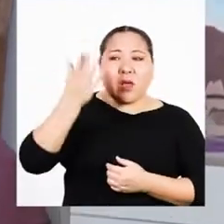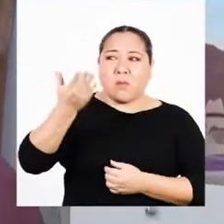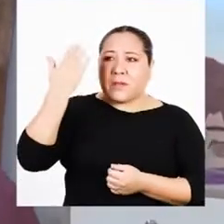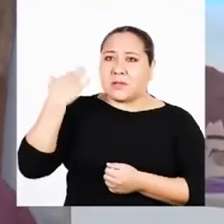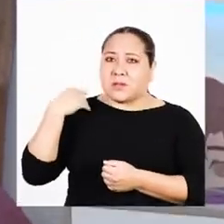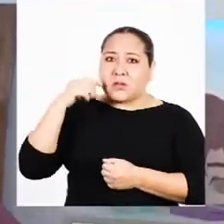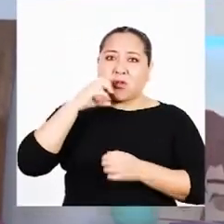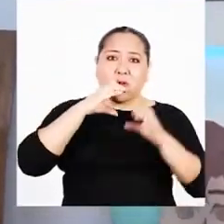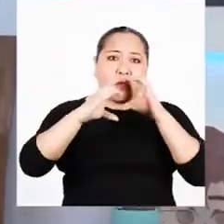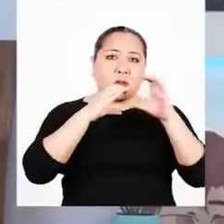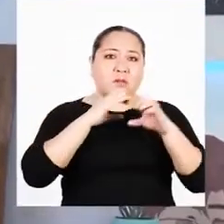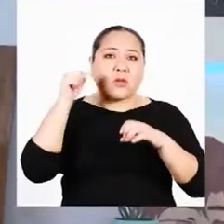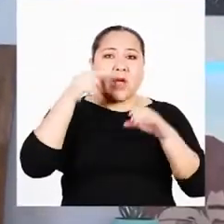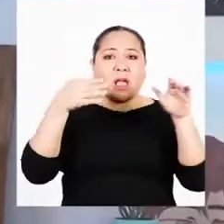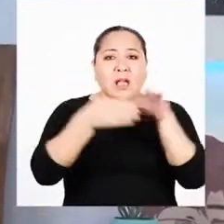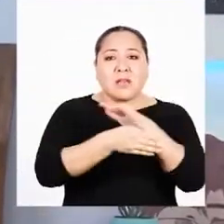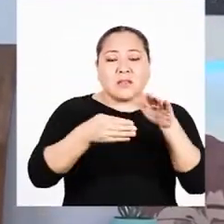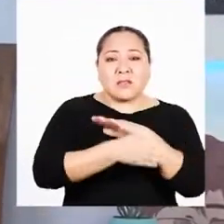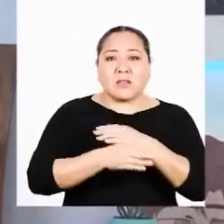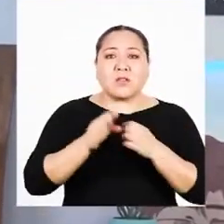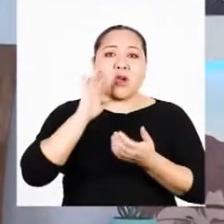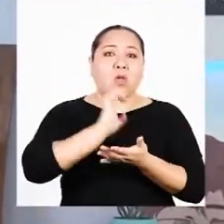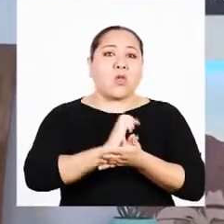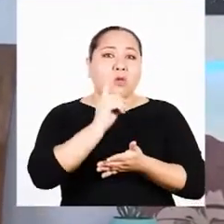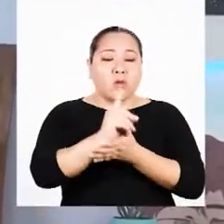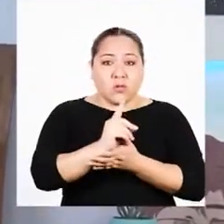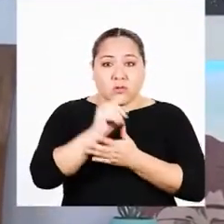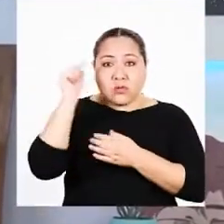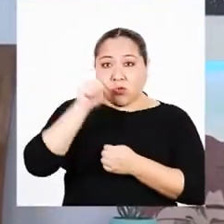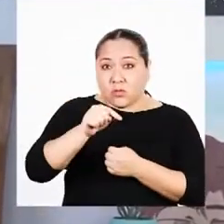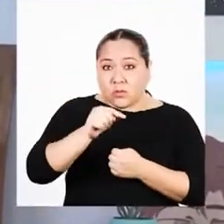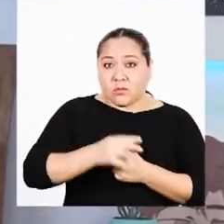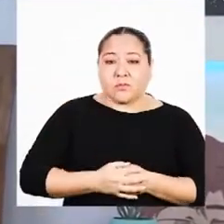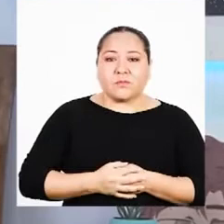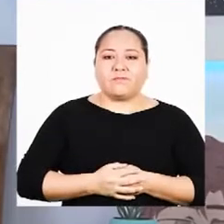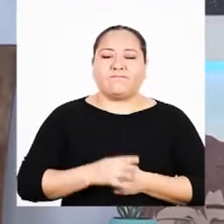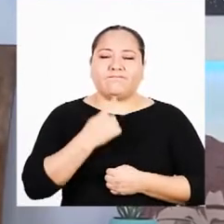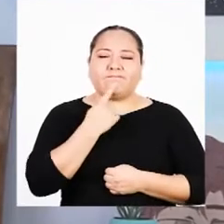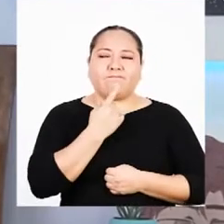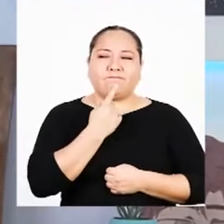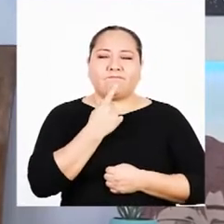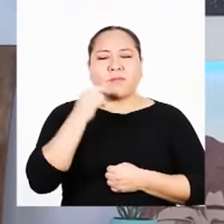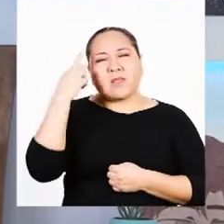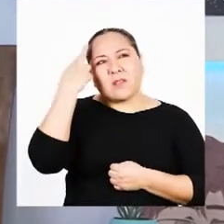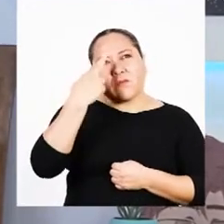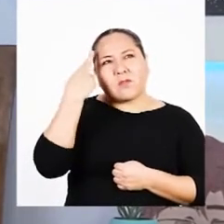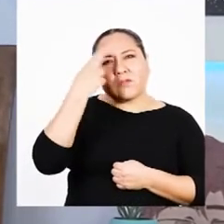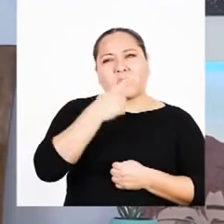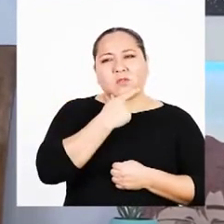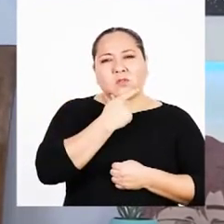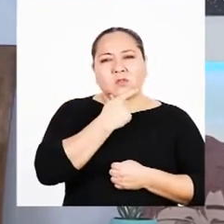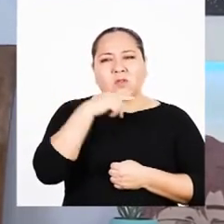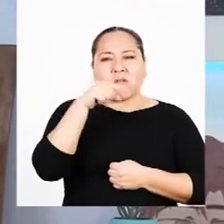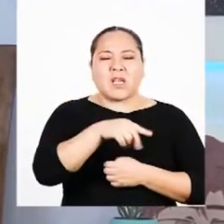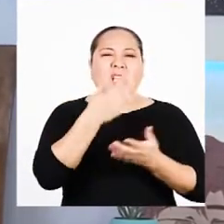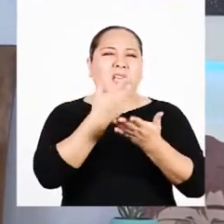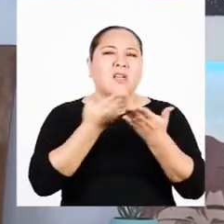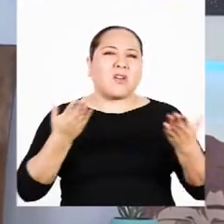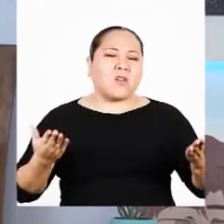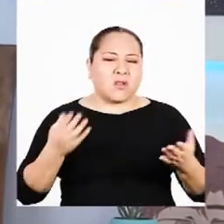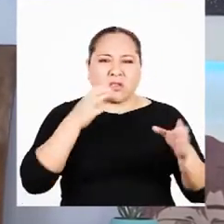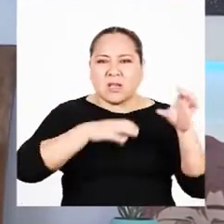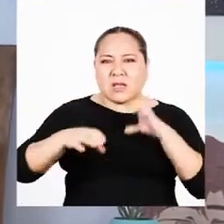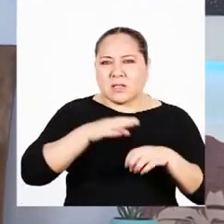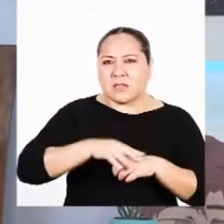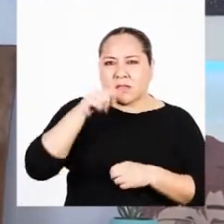acuerdan que la vez pasada hablamos sobre el acceso a la educación en la colonia? me he quedado reflexionando sobre las acciones que